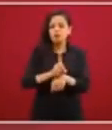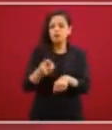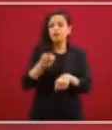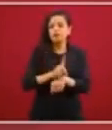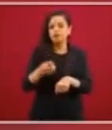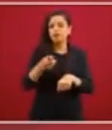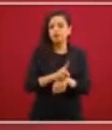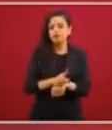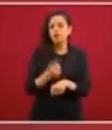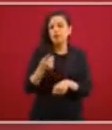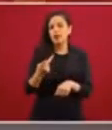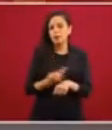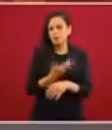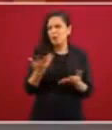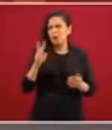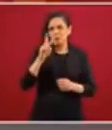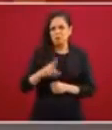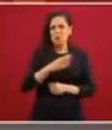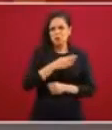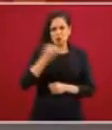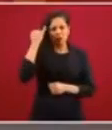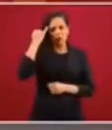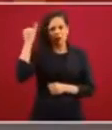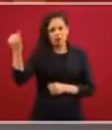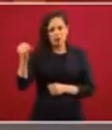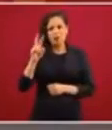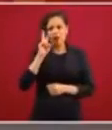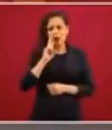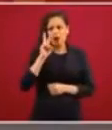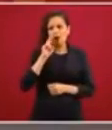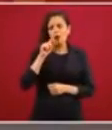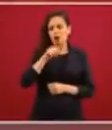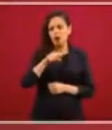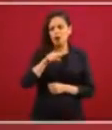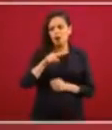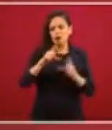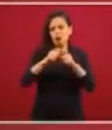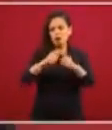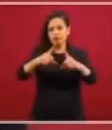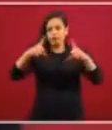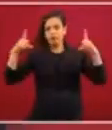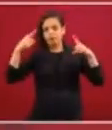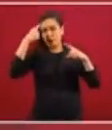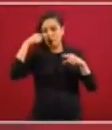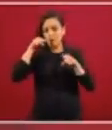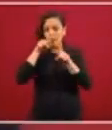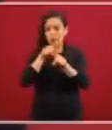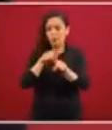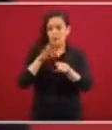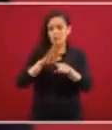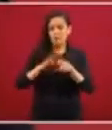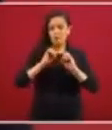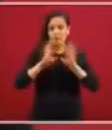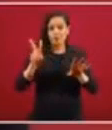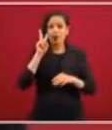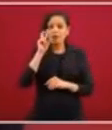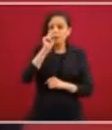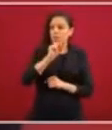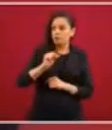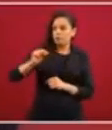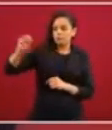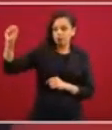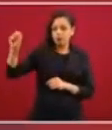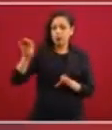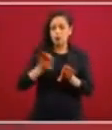Y entonces me parece una buena idea, vamos a poner un zoom, un enfoque al segmento de la curva como vamos transitando en